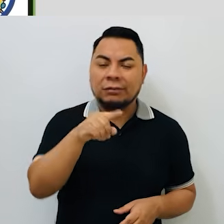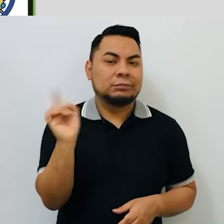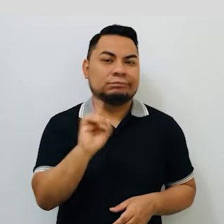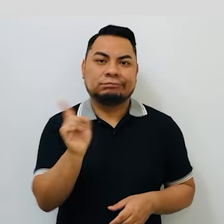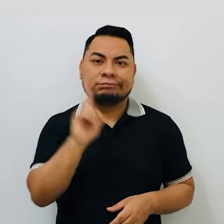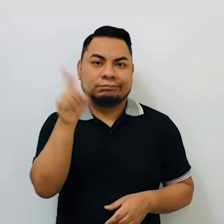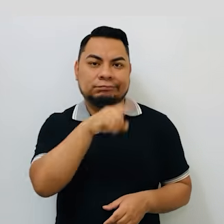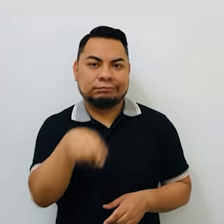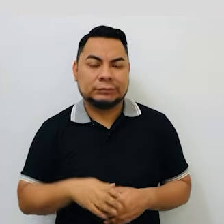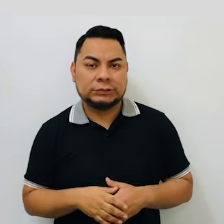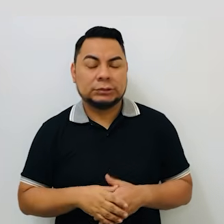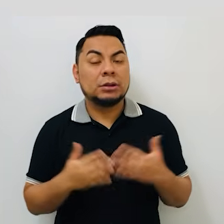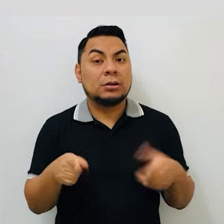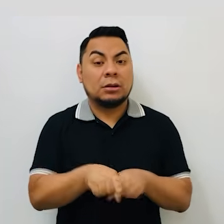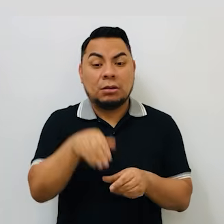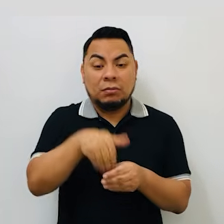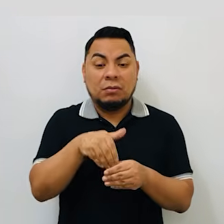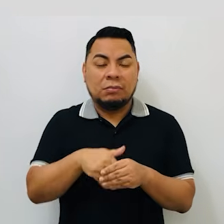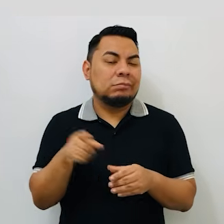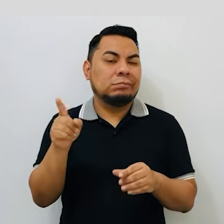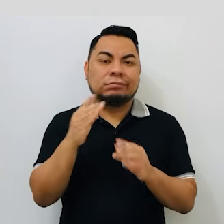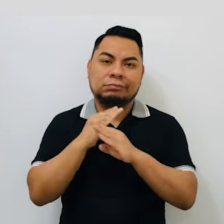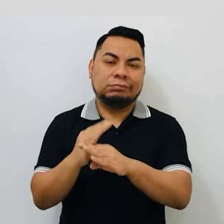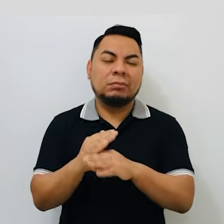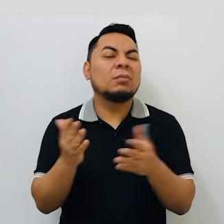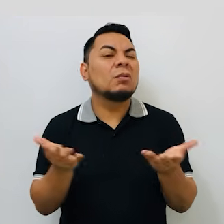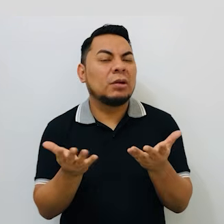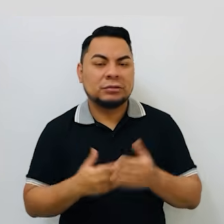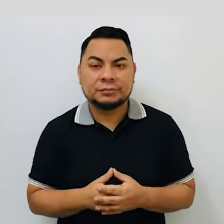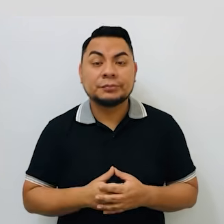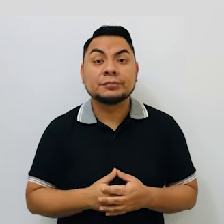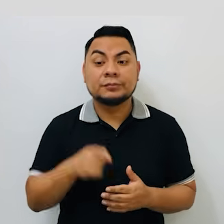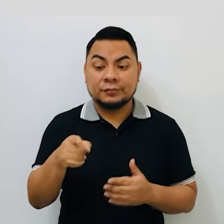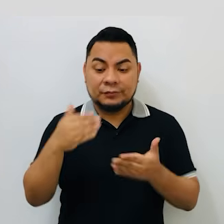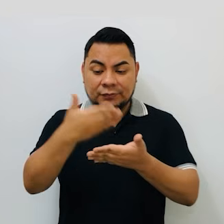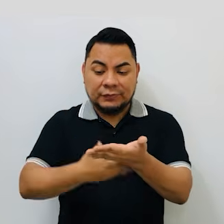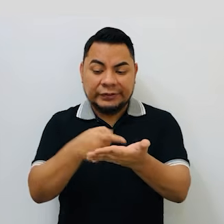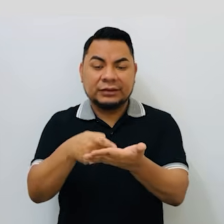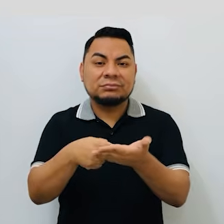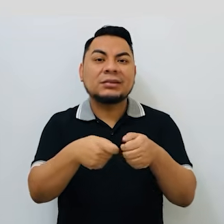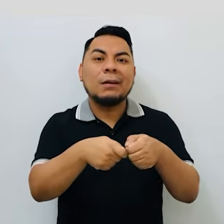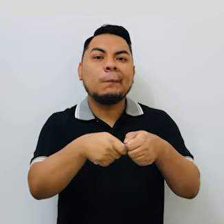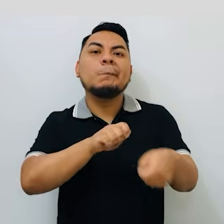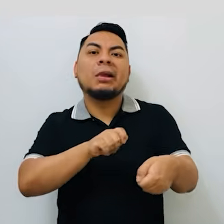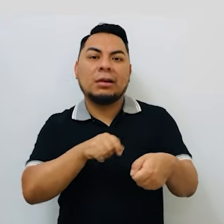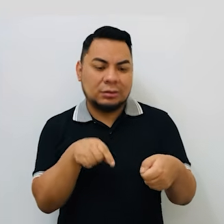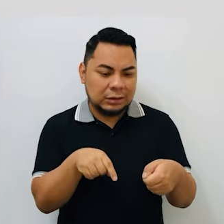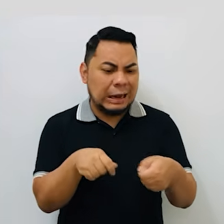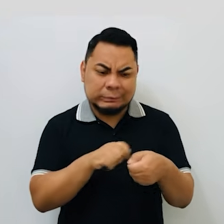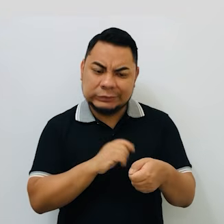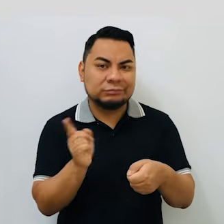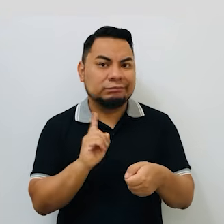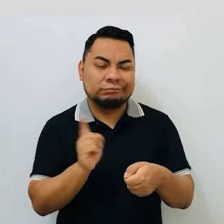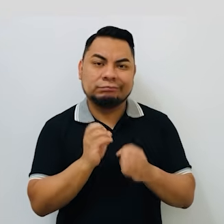marcar la opción. Los votos también son nulos en los siguientes casos. La cédula se encuentra rota en una de